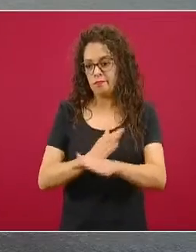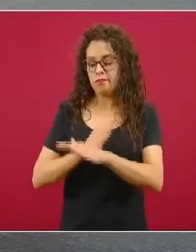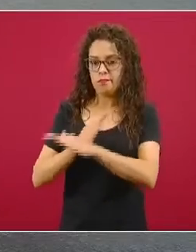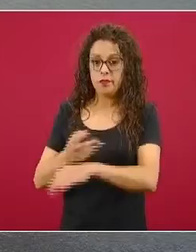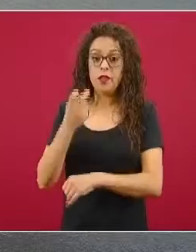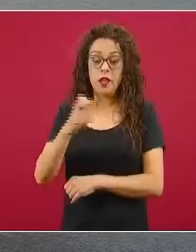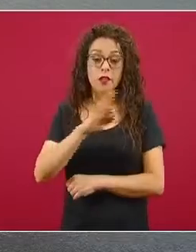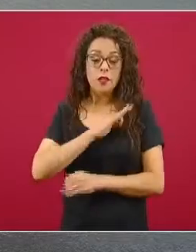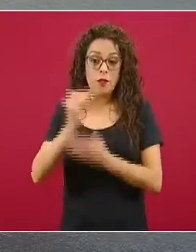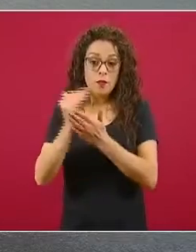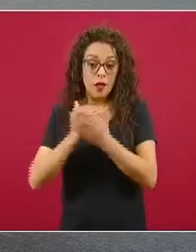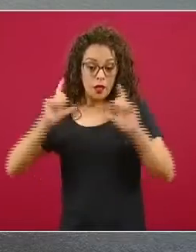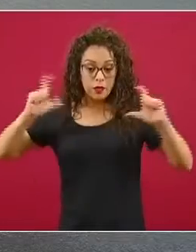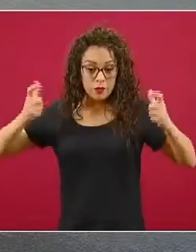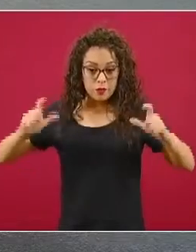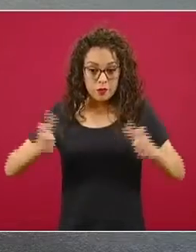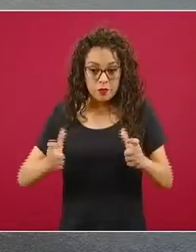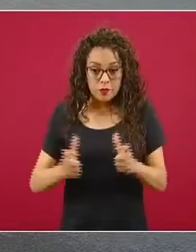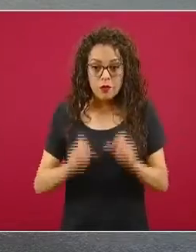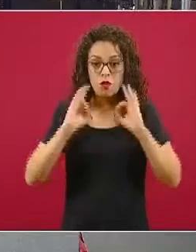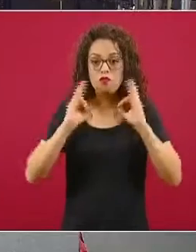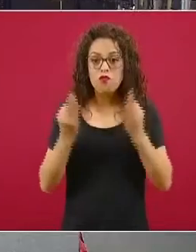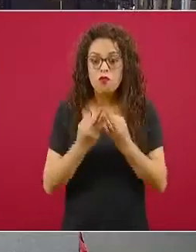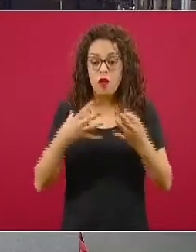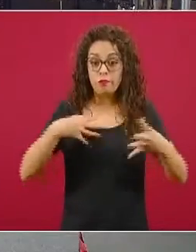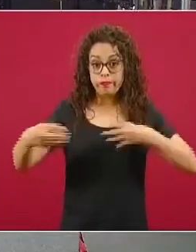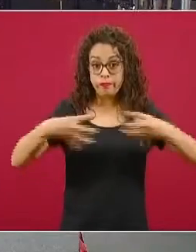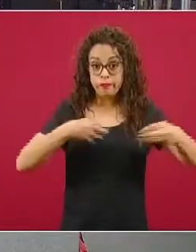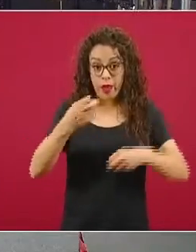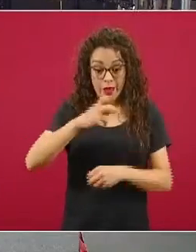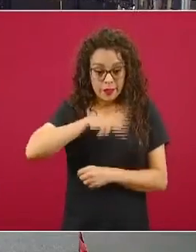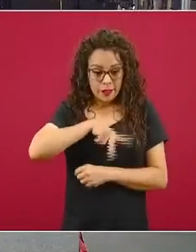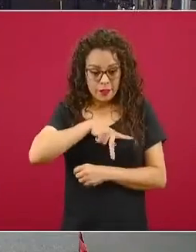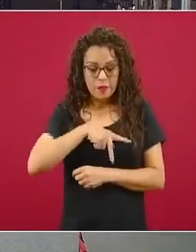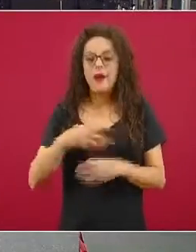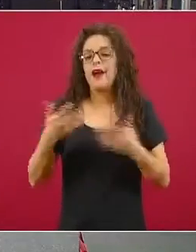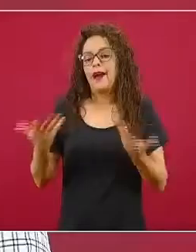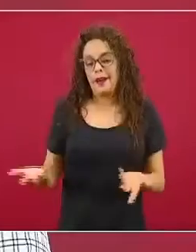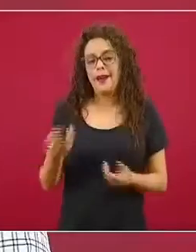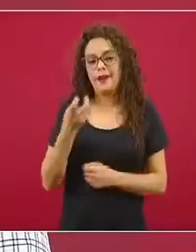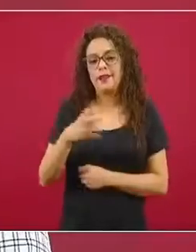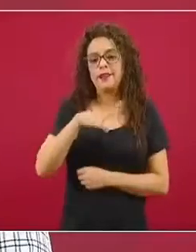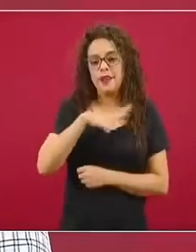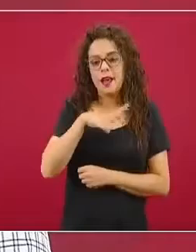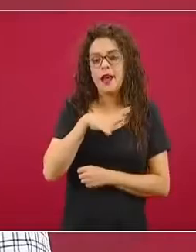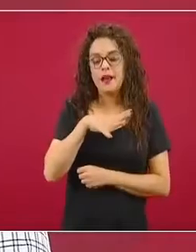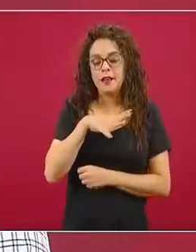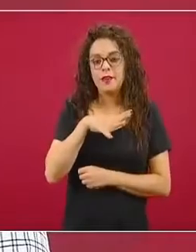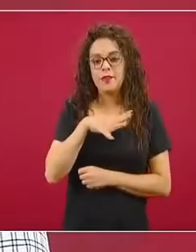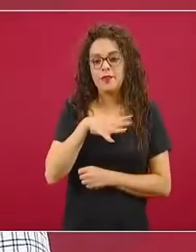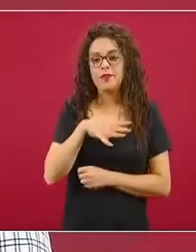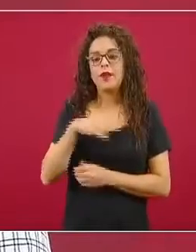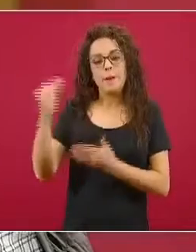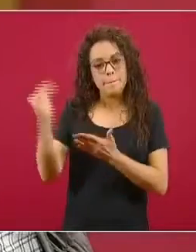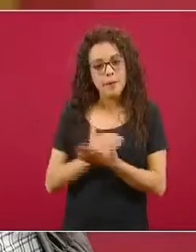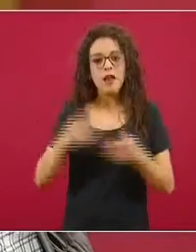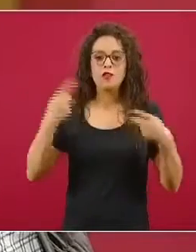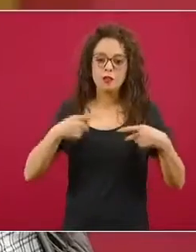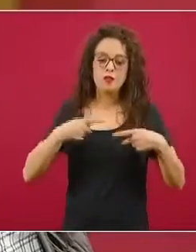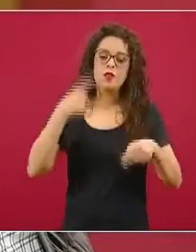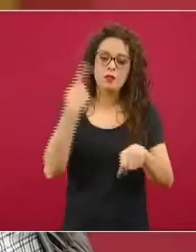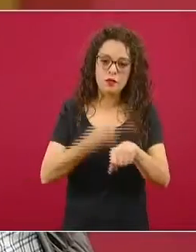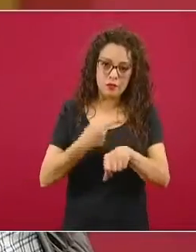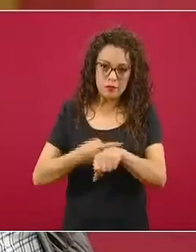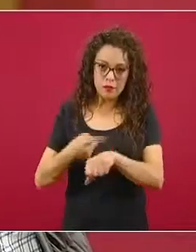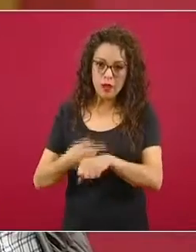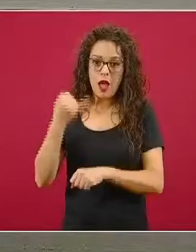disminuir, mitigar la transmisión del virus, entonces tendremos no solamente menos casos y menos enfermos, sino también